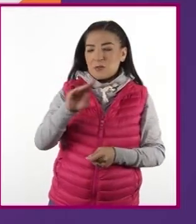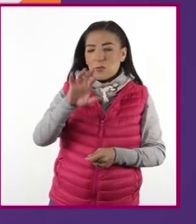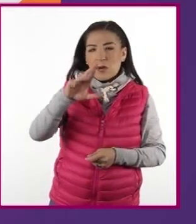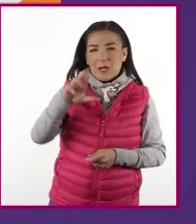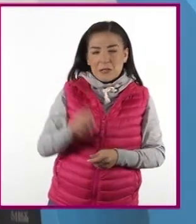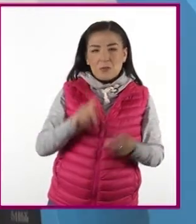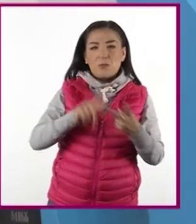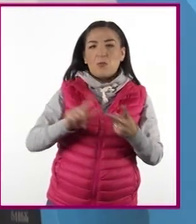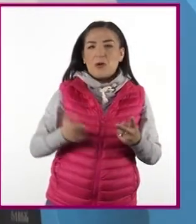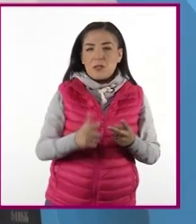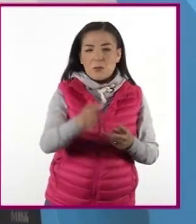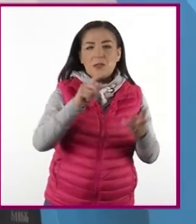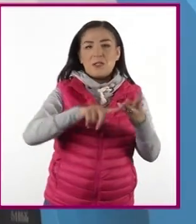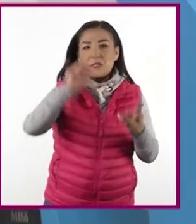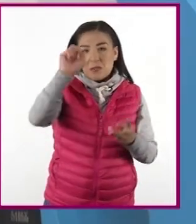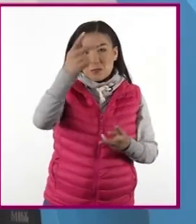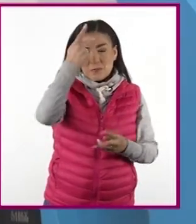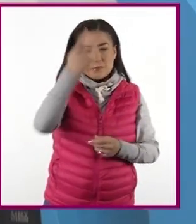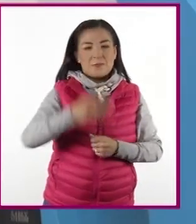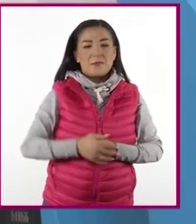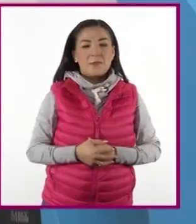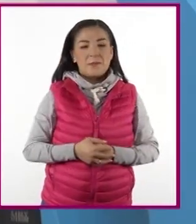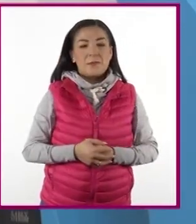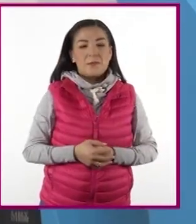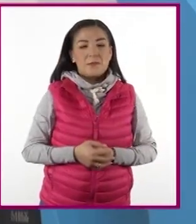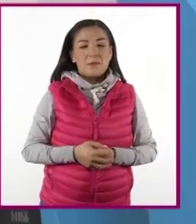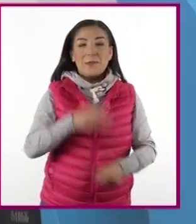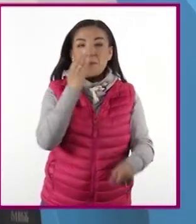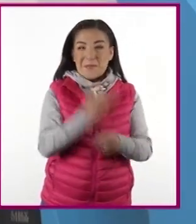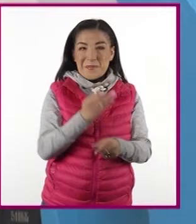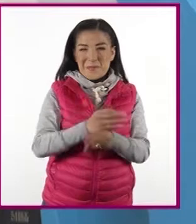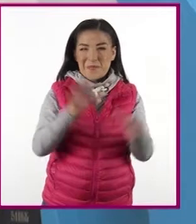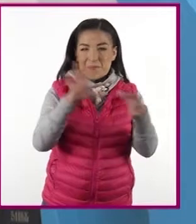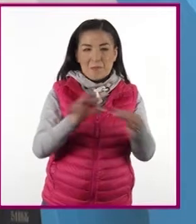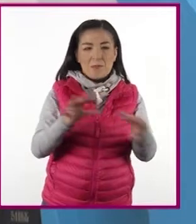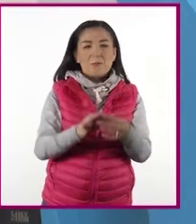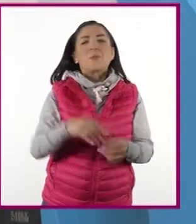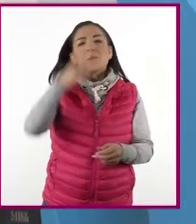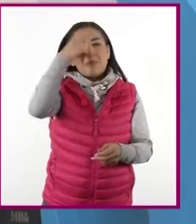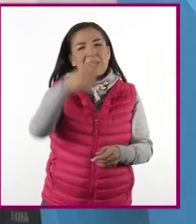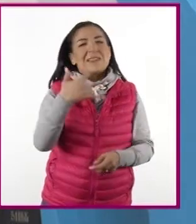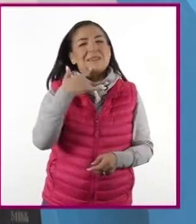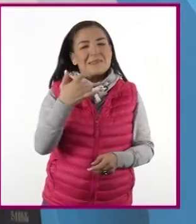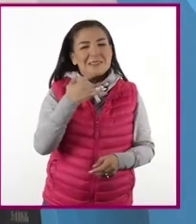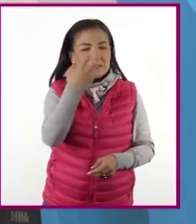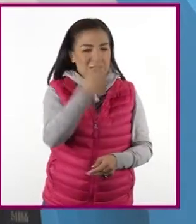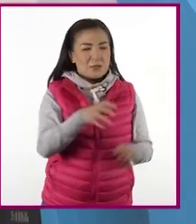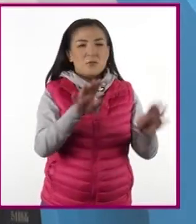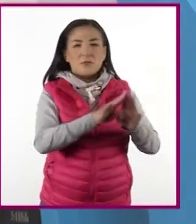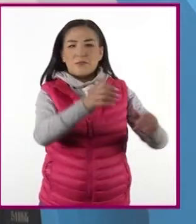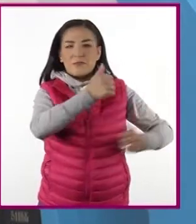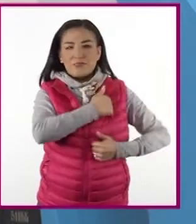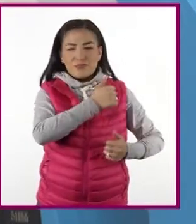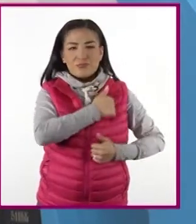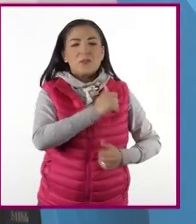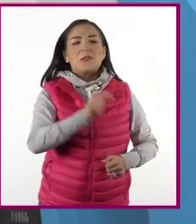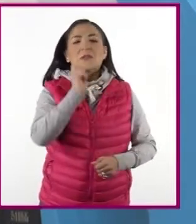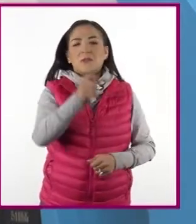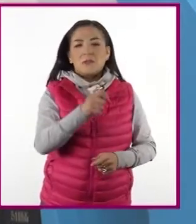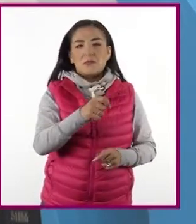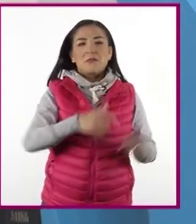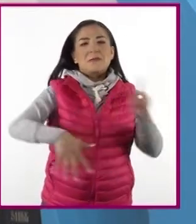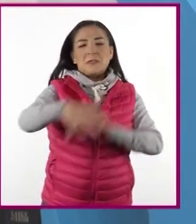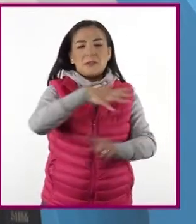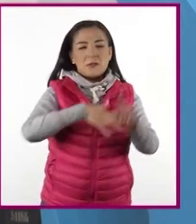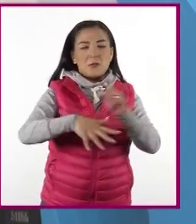y Guanajuato. Con medidas como esa, se fortaleció no solo el ejército, sino principalmente el clero